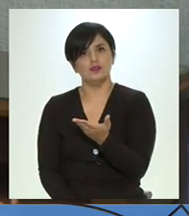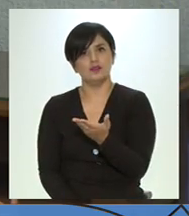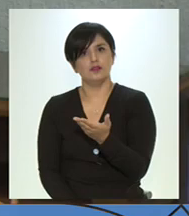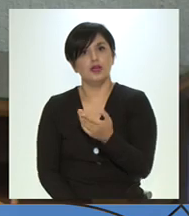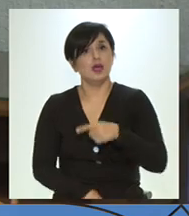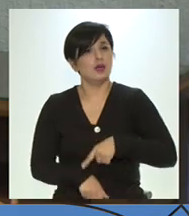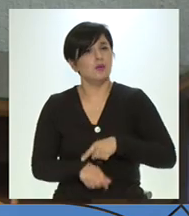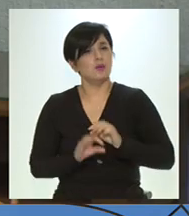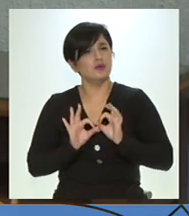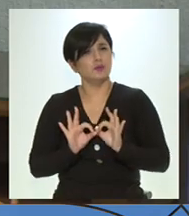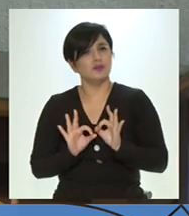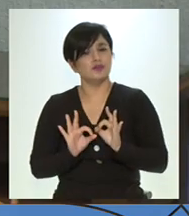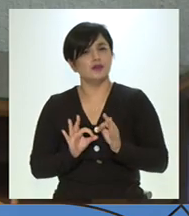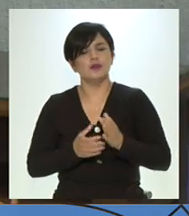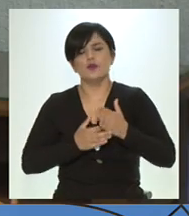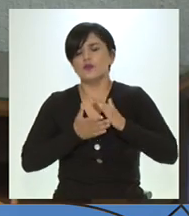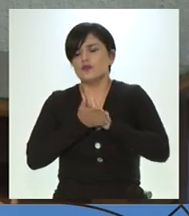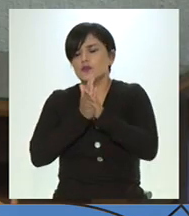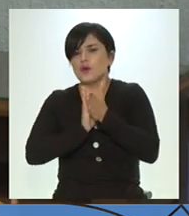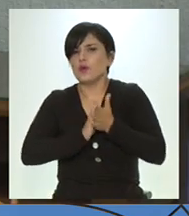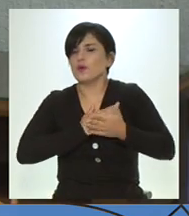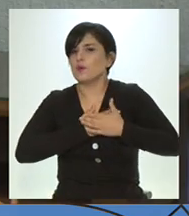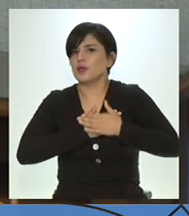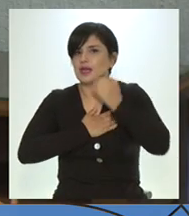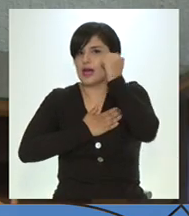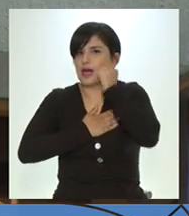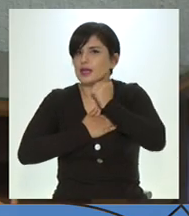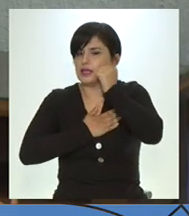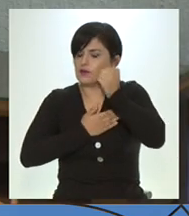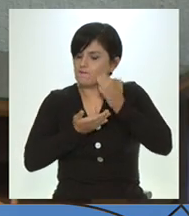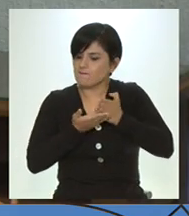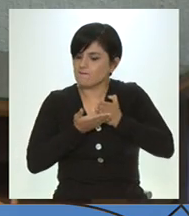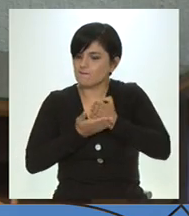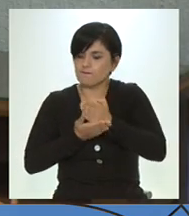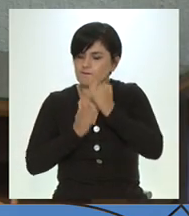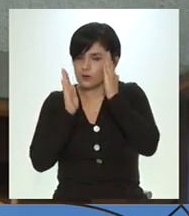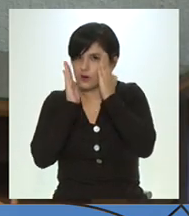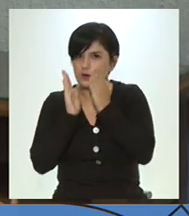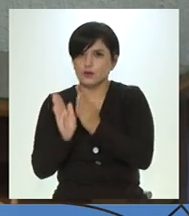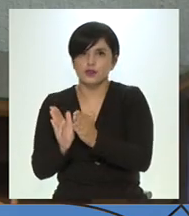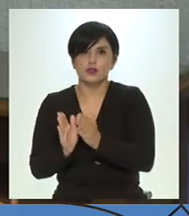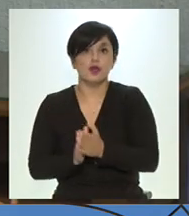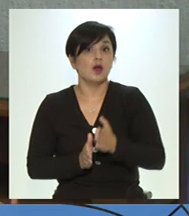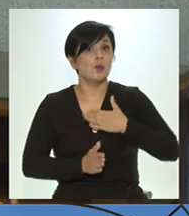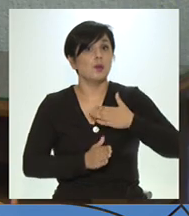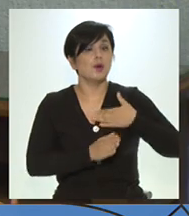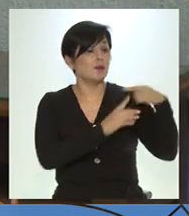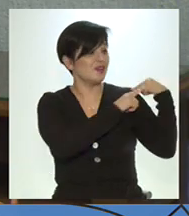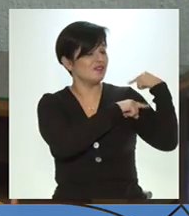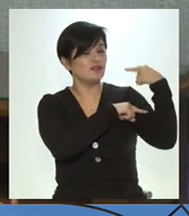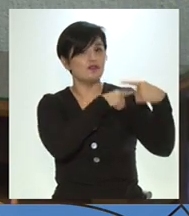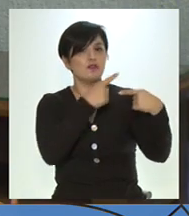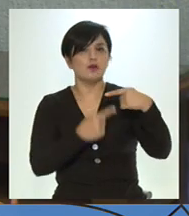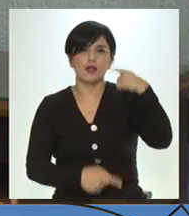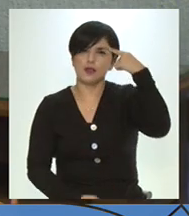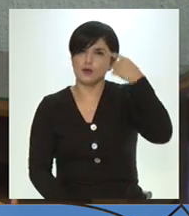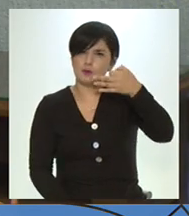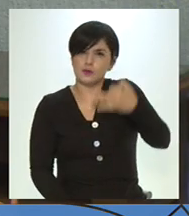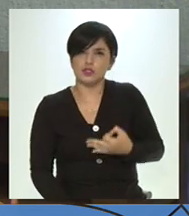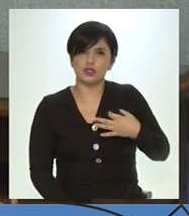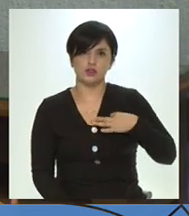especial todo mi cariño lealtad por mi propia historia de convicciones ciudadanas